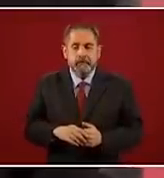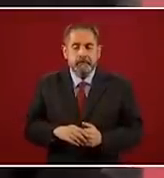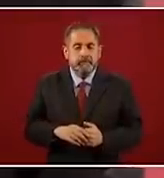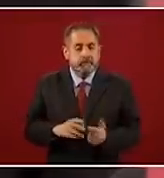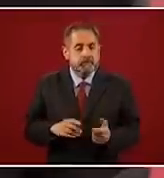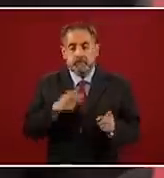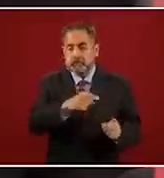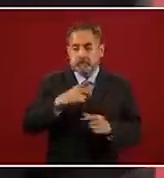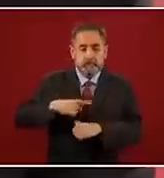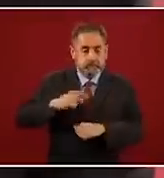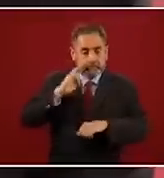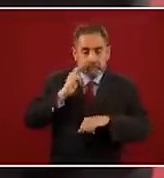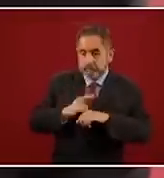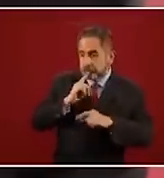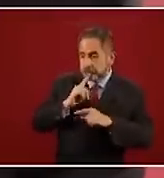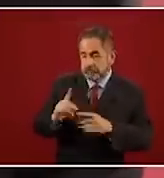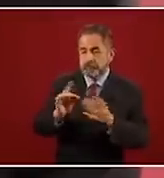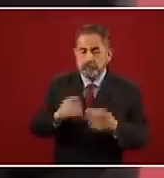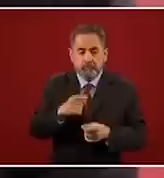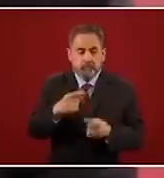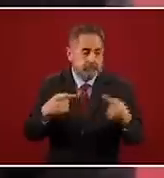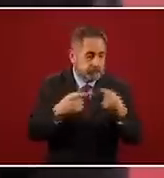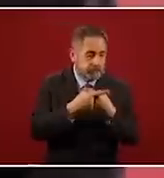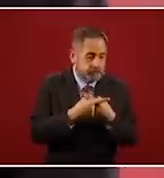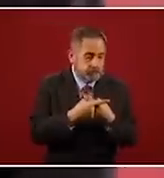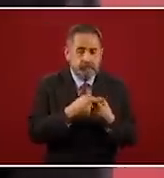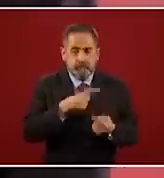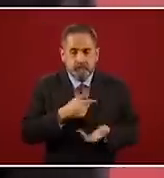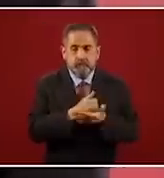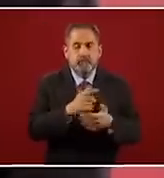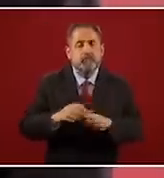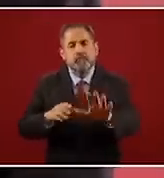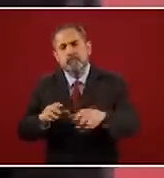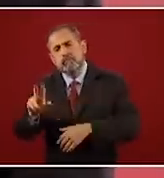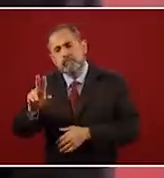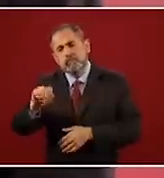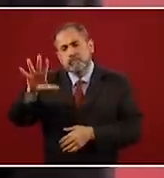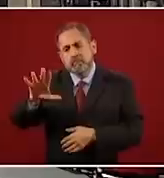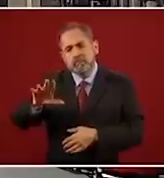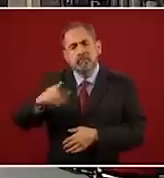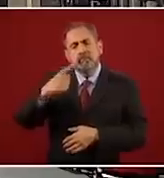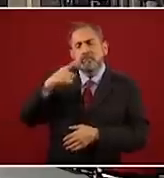encargadas de resolver, en este caso, estos conflictos. Son 85 demandas laborales. Sí, presidente. Sí.